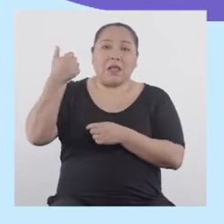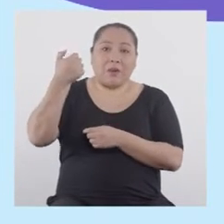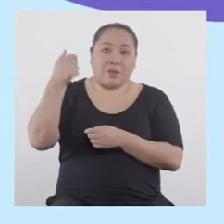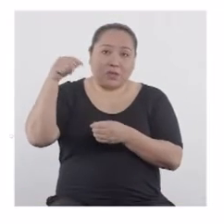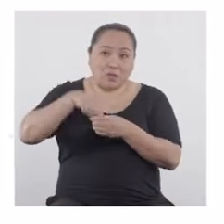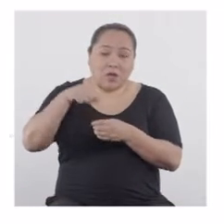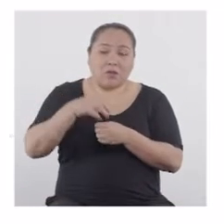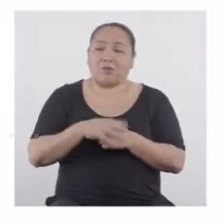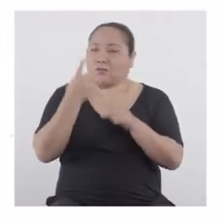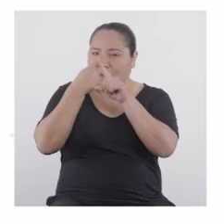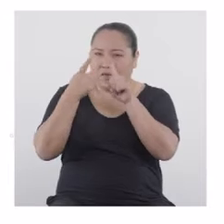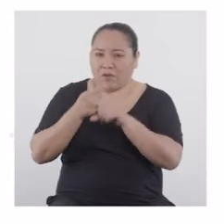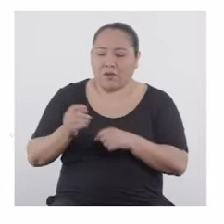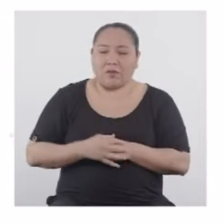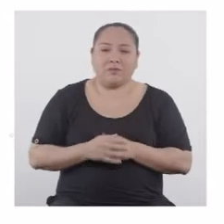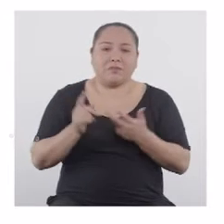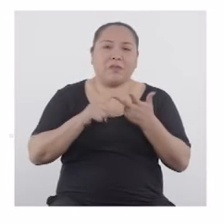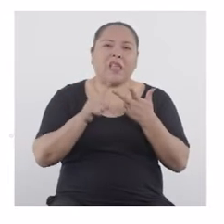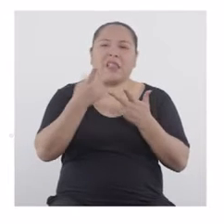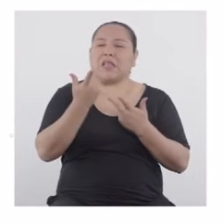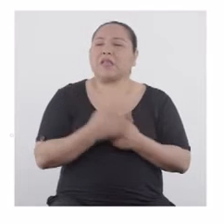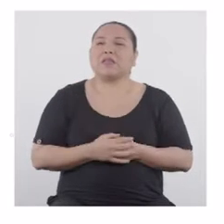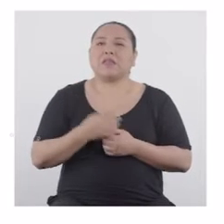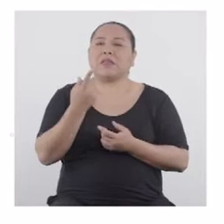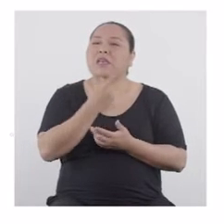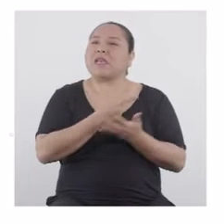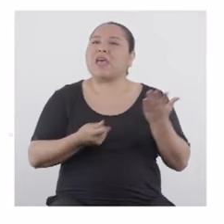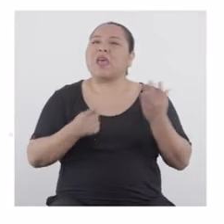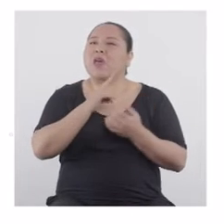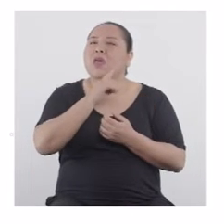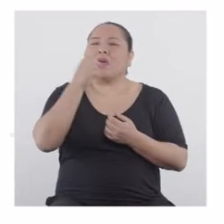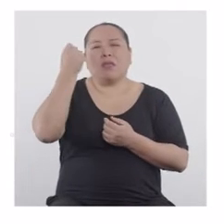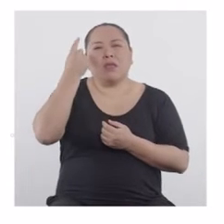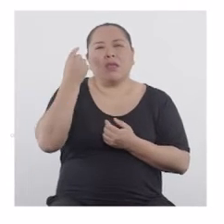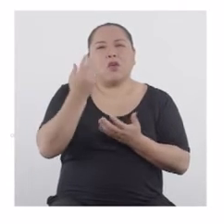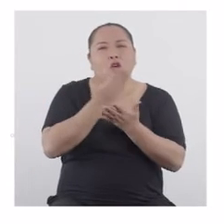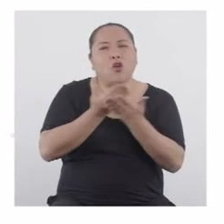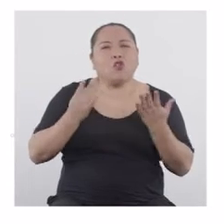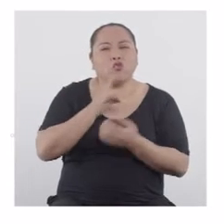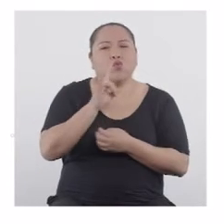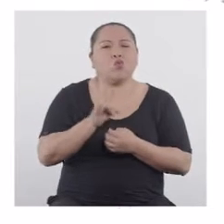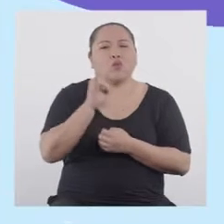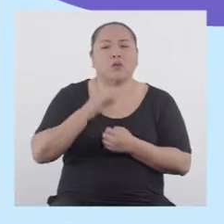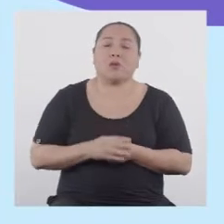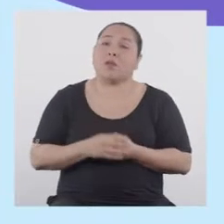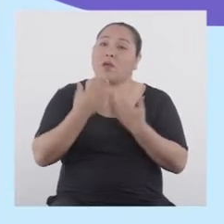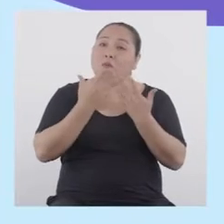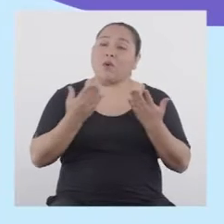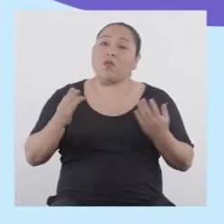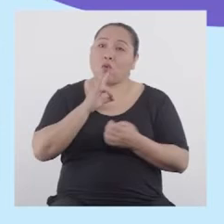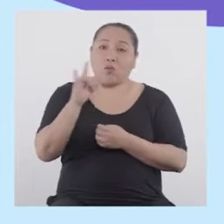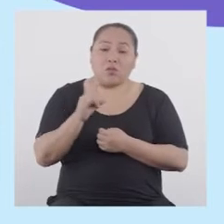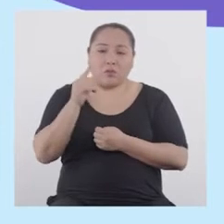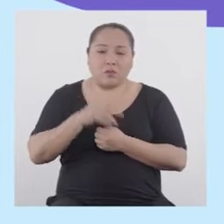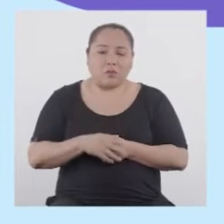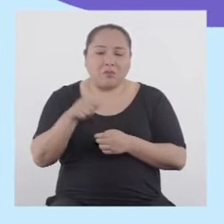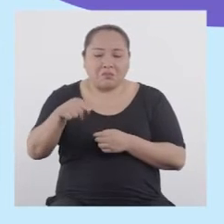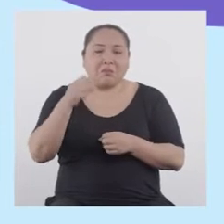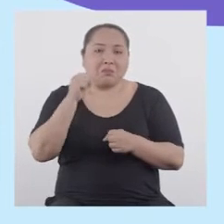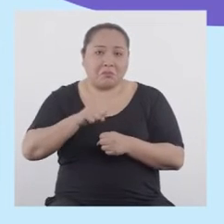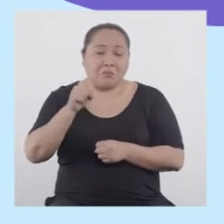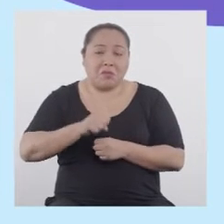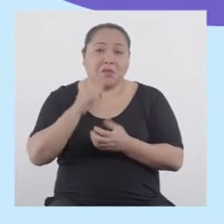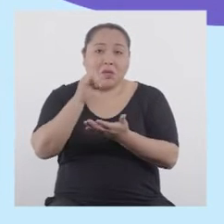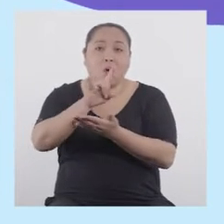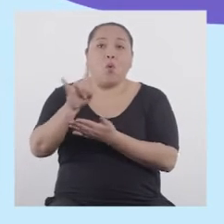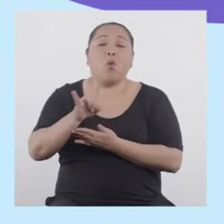otros. 3. ¿Qué entiendes por objeto utilitario? El objeto utilitario es un objeto